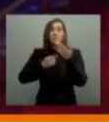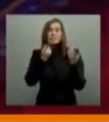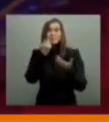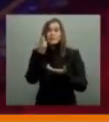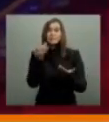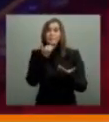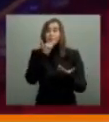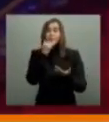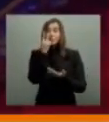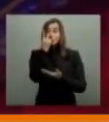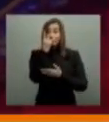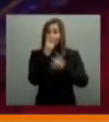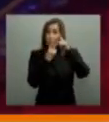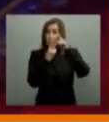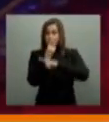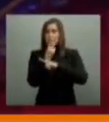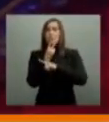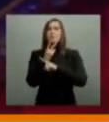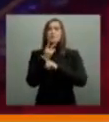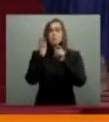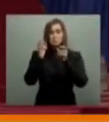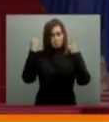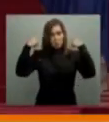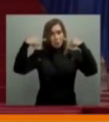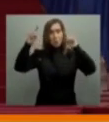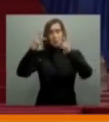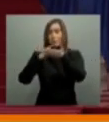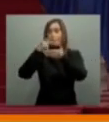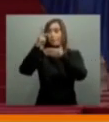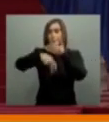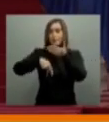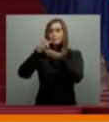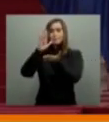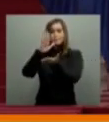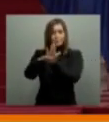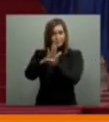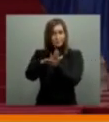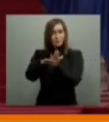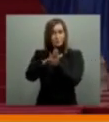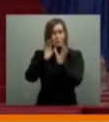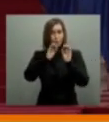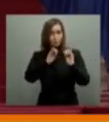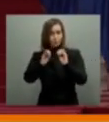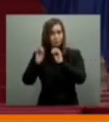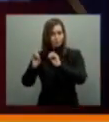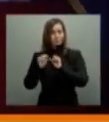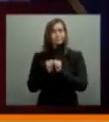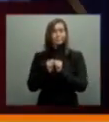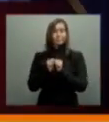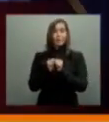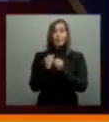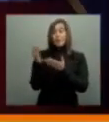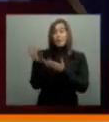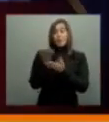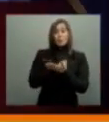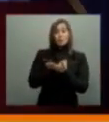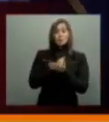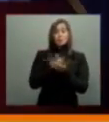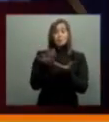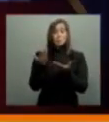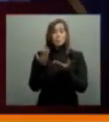y entonces se suprime dice dice la información la dirección de información de prensa de la presidencia